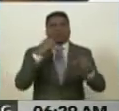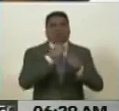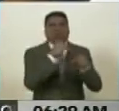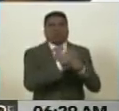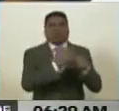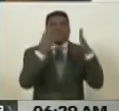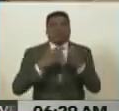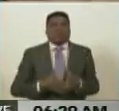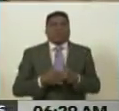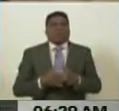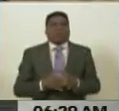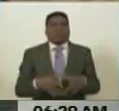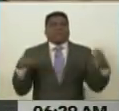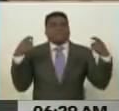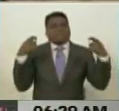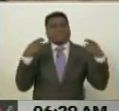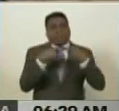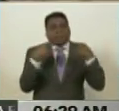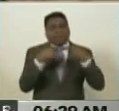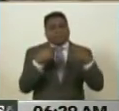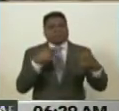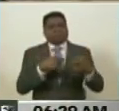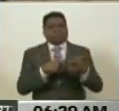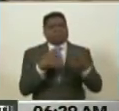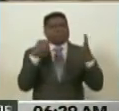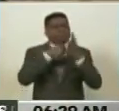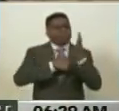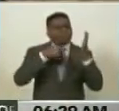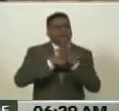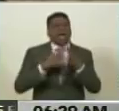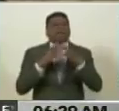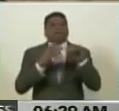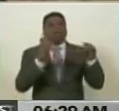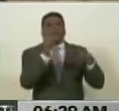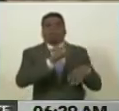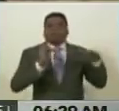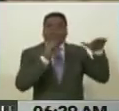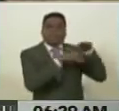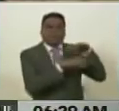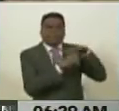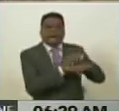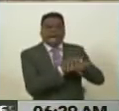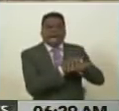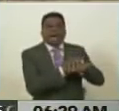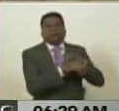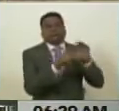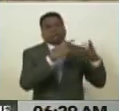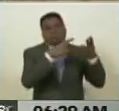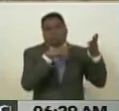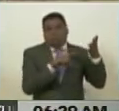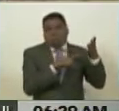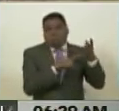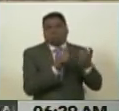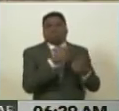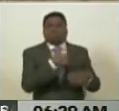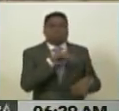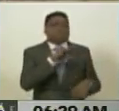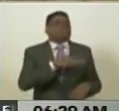seguir batallando para que los que especulan, los que acaparan, pues sean precisamente sancionados de acuerdo a las legislaciones, que a mi